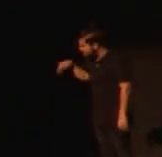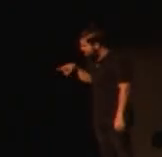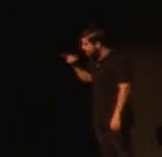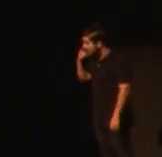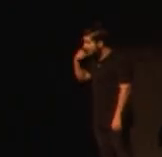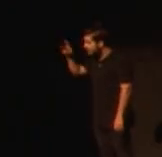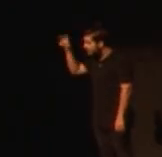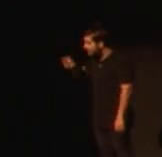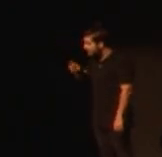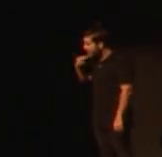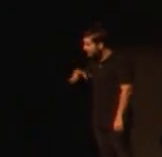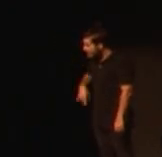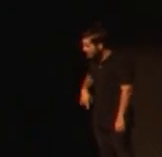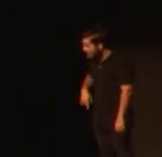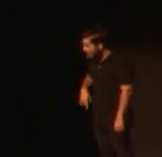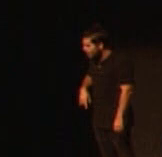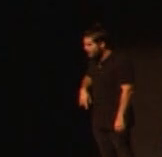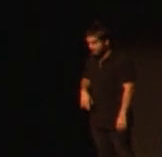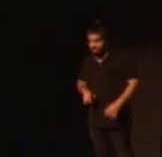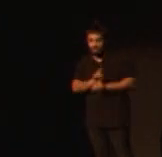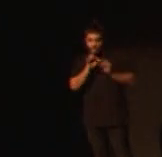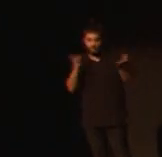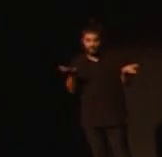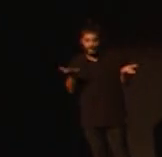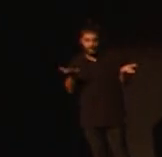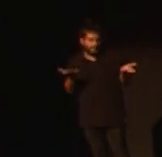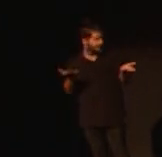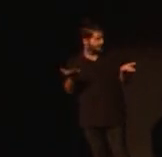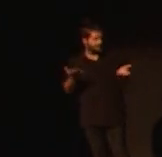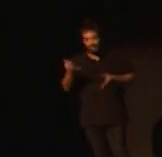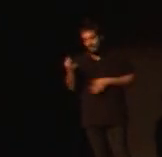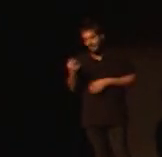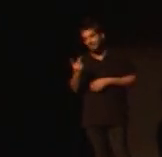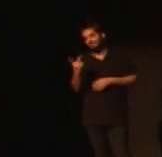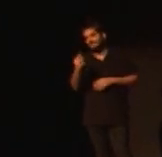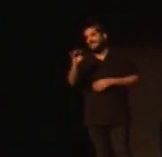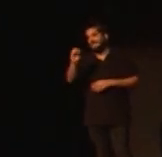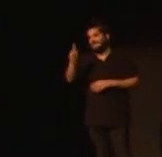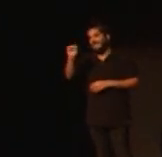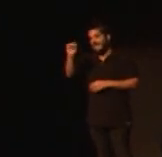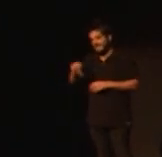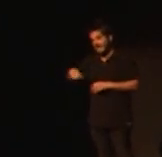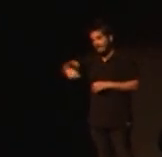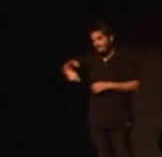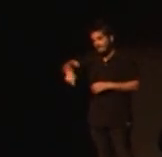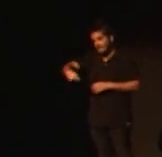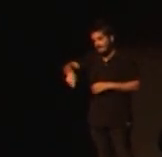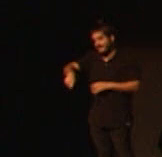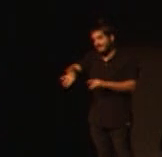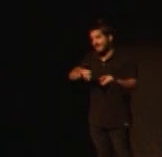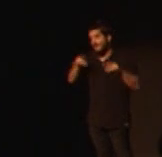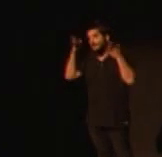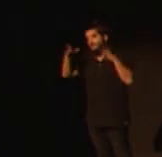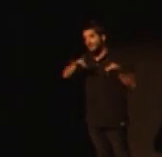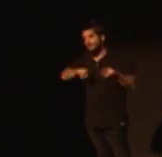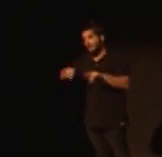¿Ha venido hasta nuestra estación? Claro, como íbamos a viajar en el tren de la solidaridad, se interesa la Jarín, presidenta del Consejo Territorial 11, Región